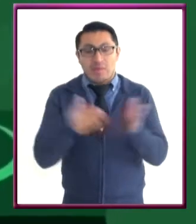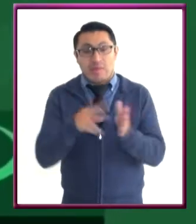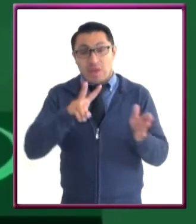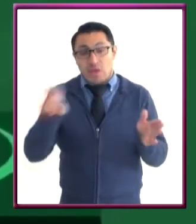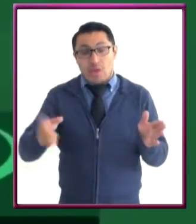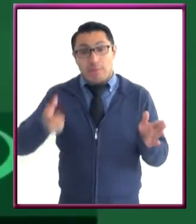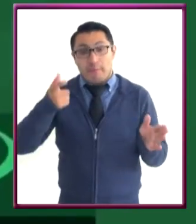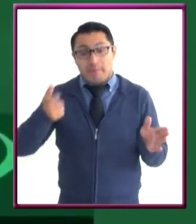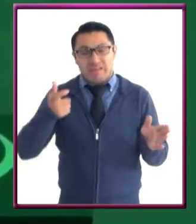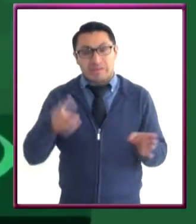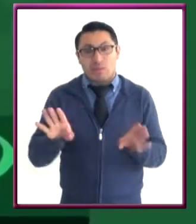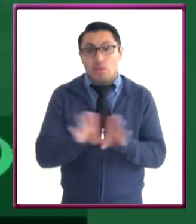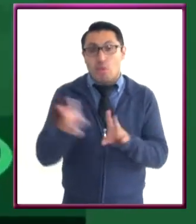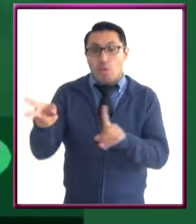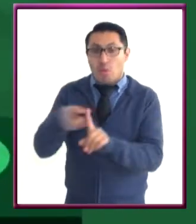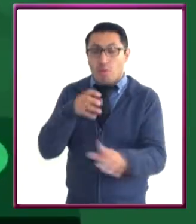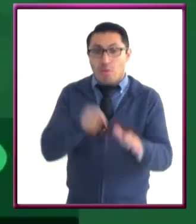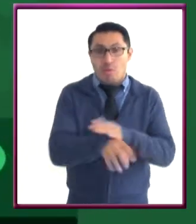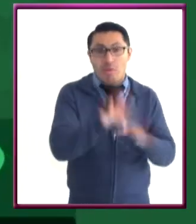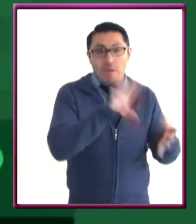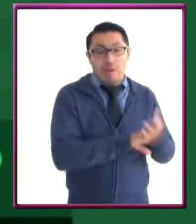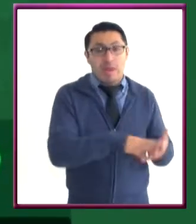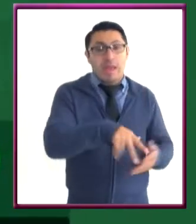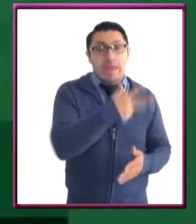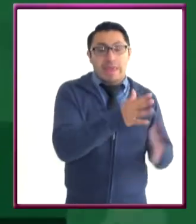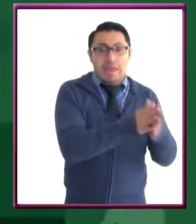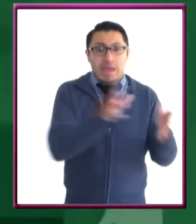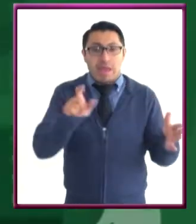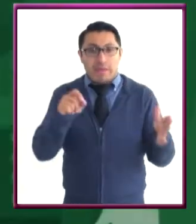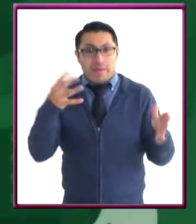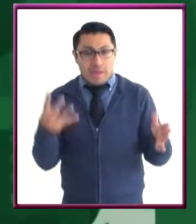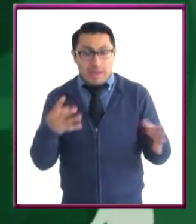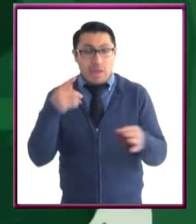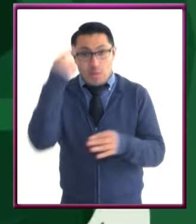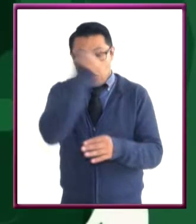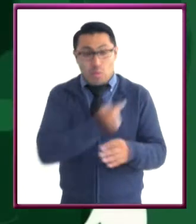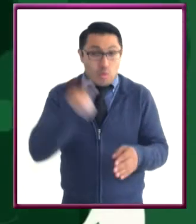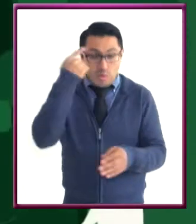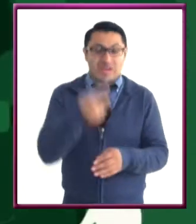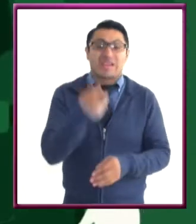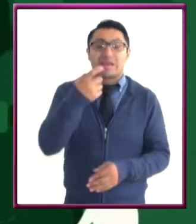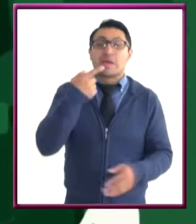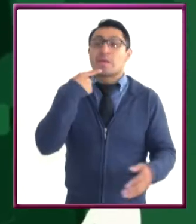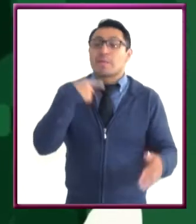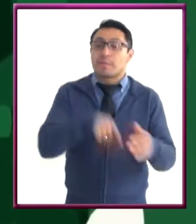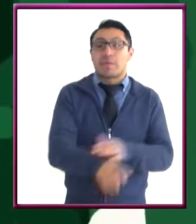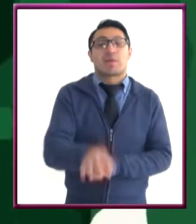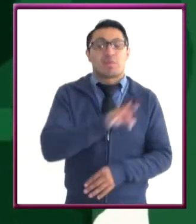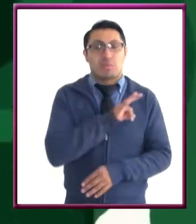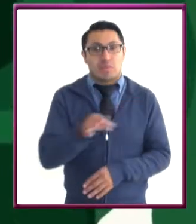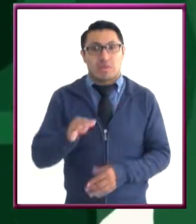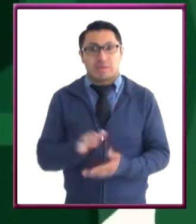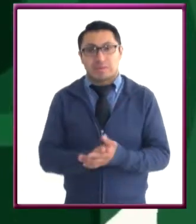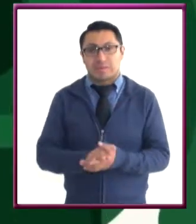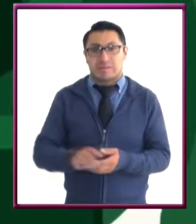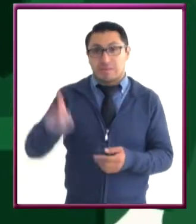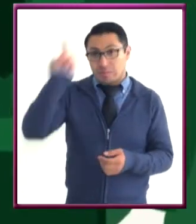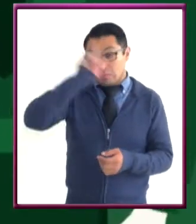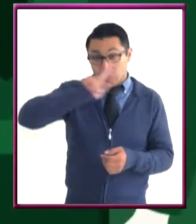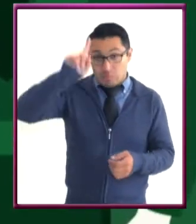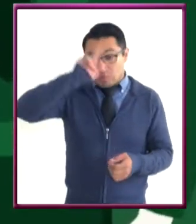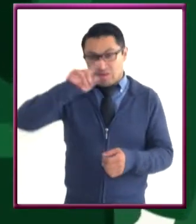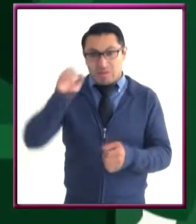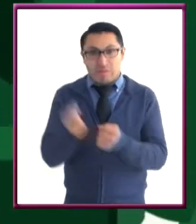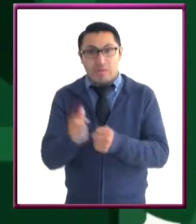3,200 pesos. O con arresto de 13 a 24 horas. Estas denuncias se pueden hacer en la